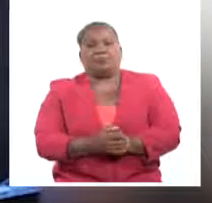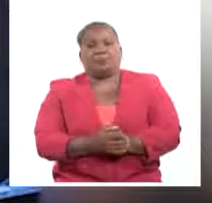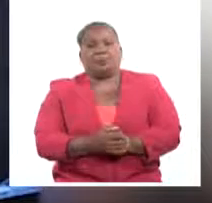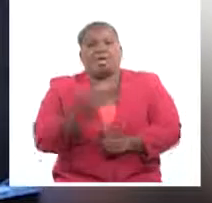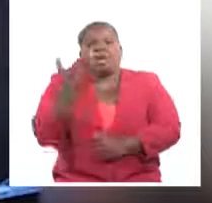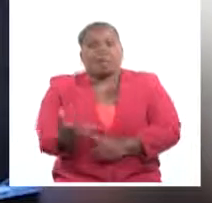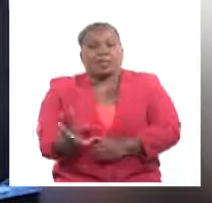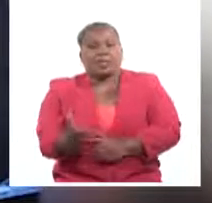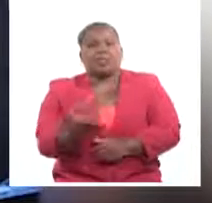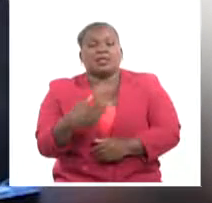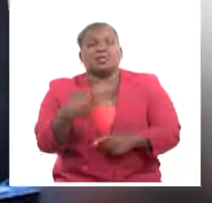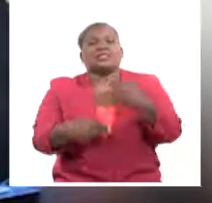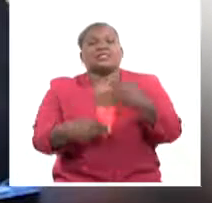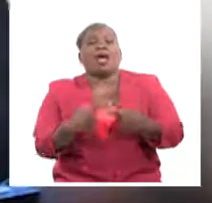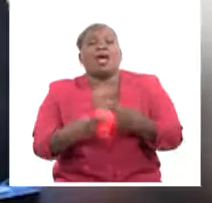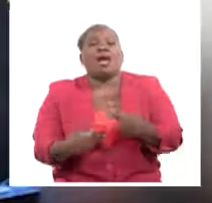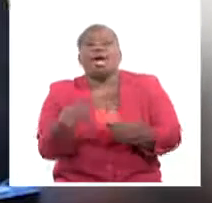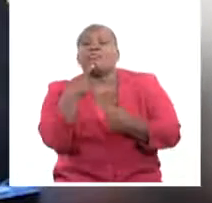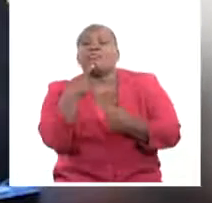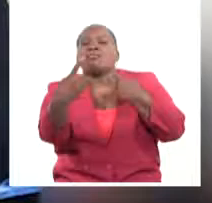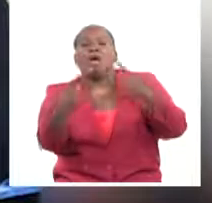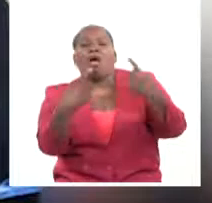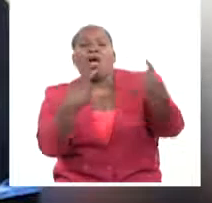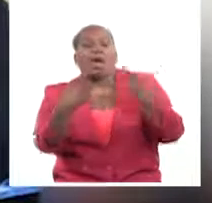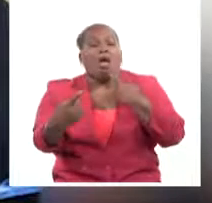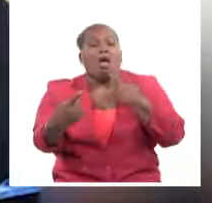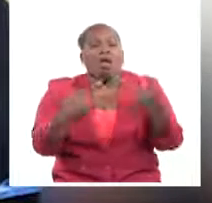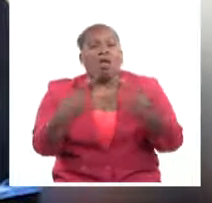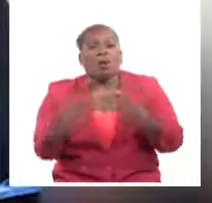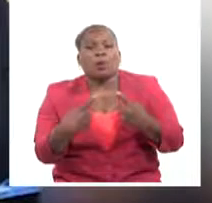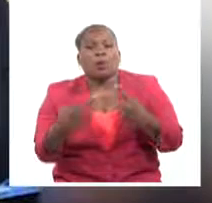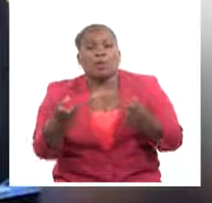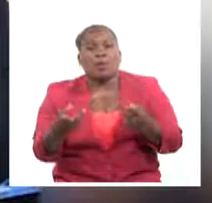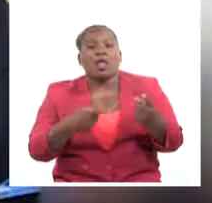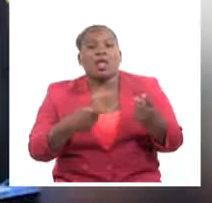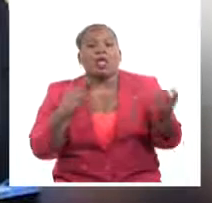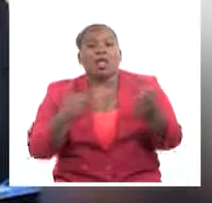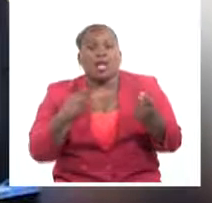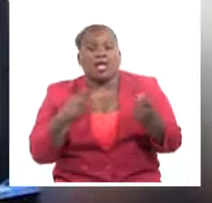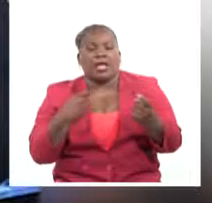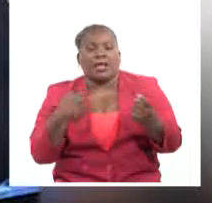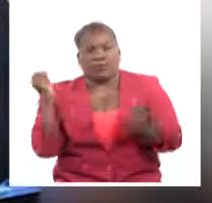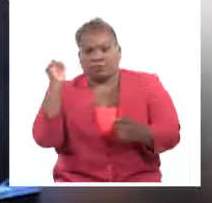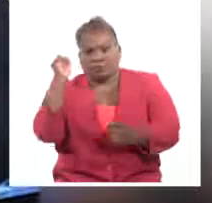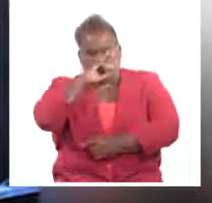los diálogos pertinentes, en los escenarios pertinentes para que esa guerra se acabe.